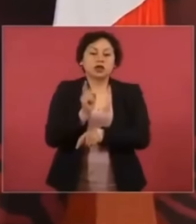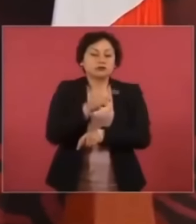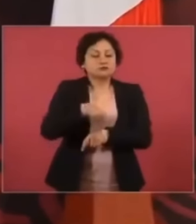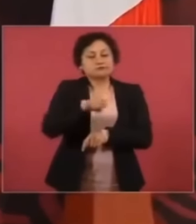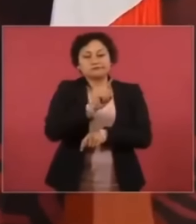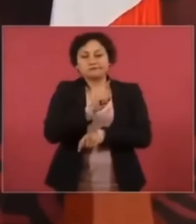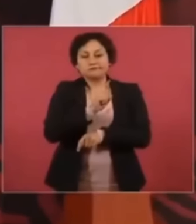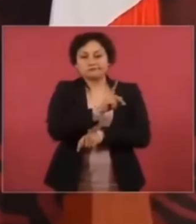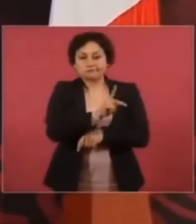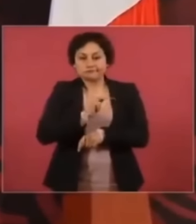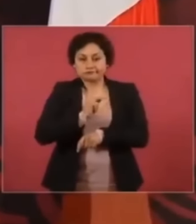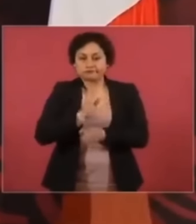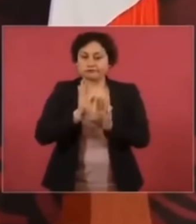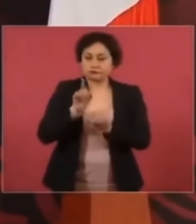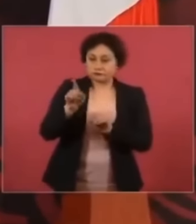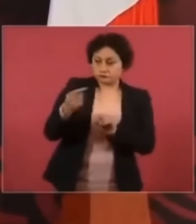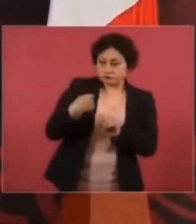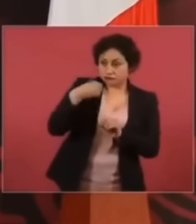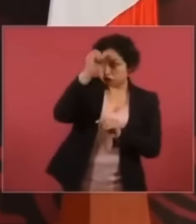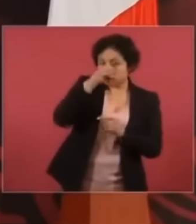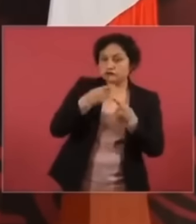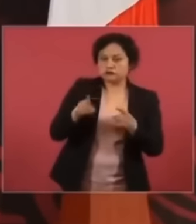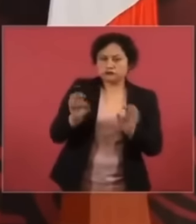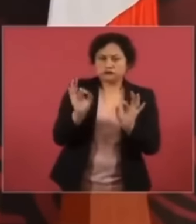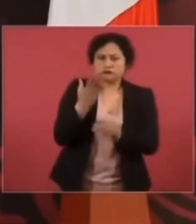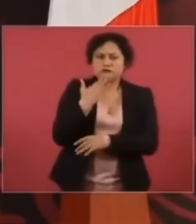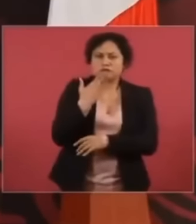Llega el presidente López Obrador en el 2018